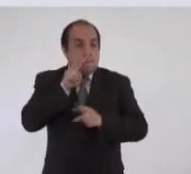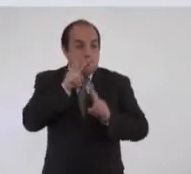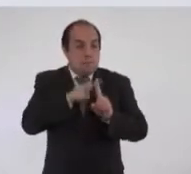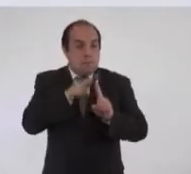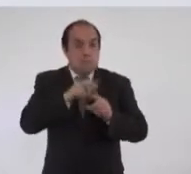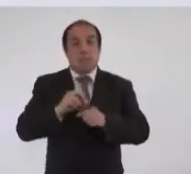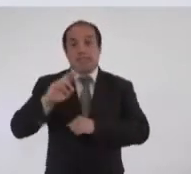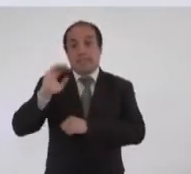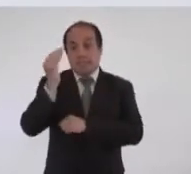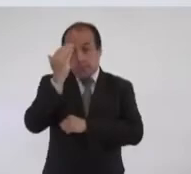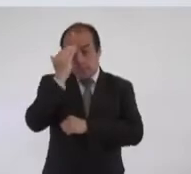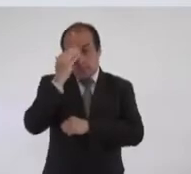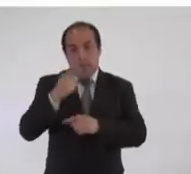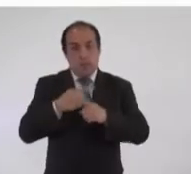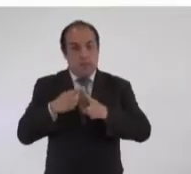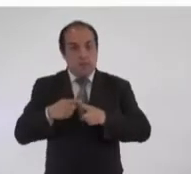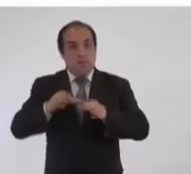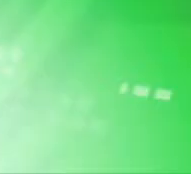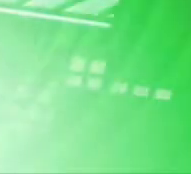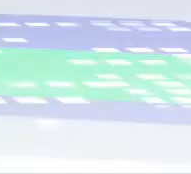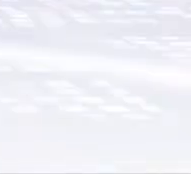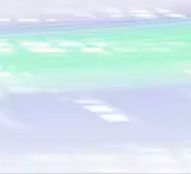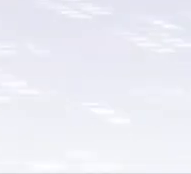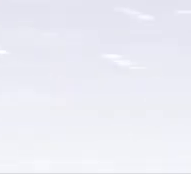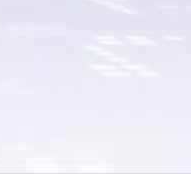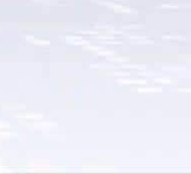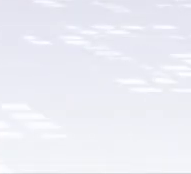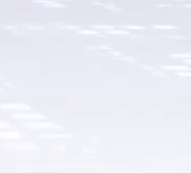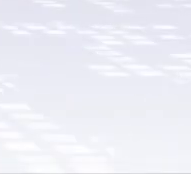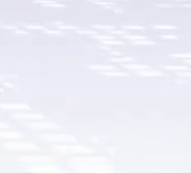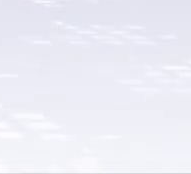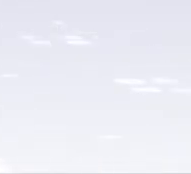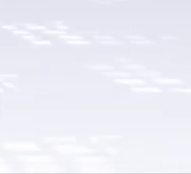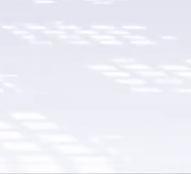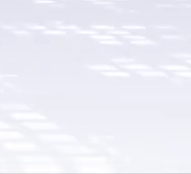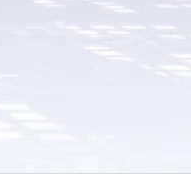las protegen, así como números telefónicos. Noticieros Teleurbano.